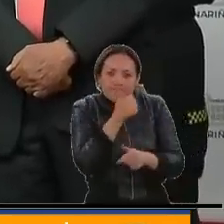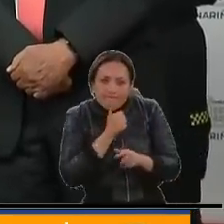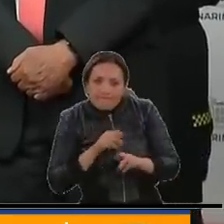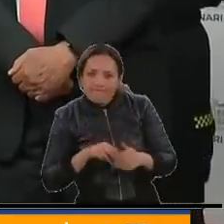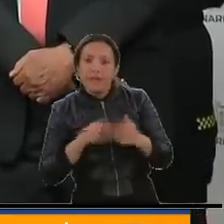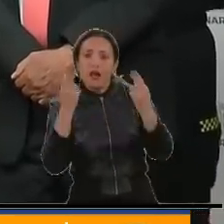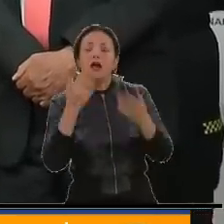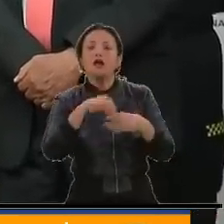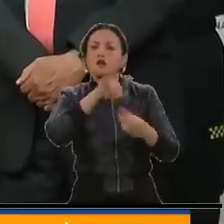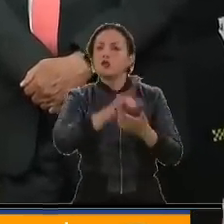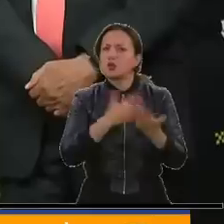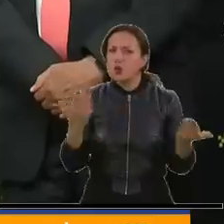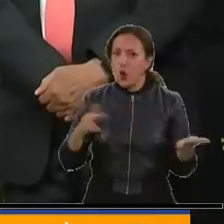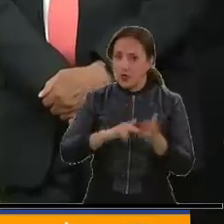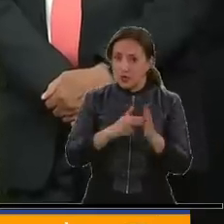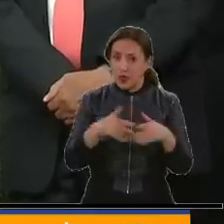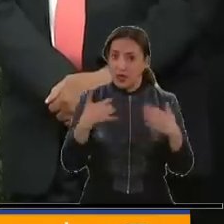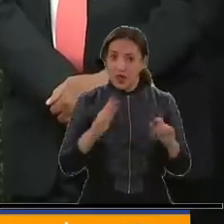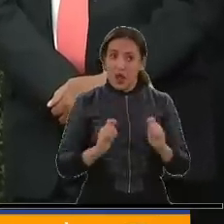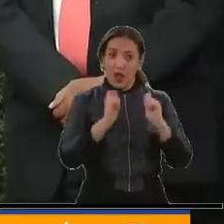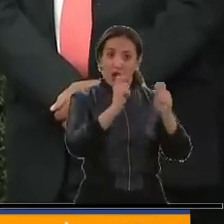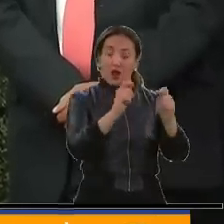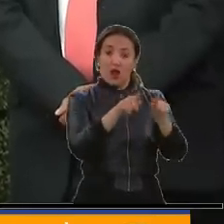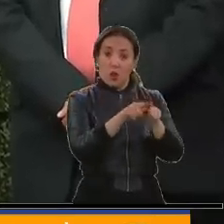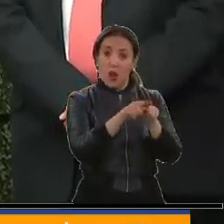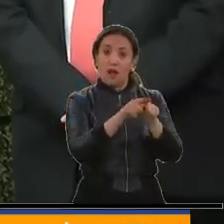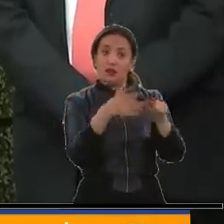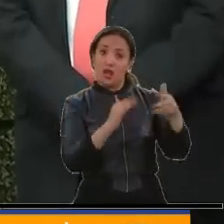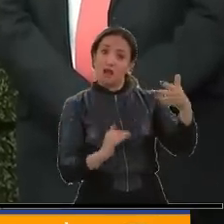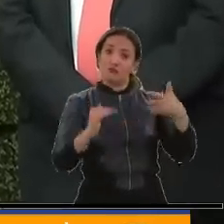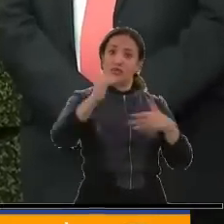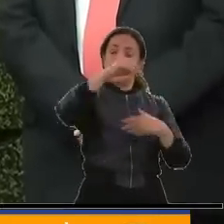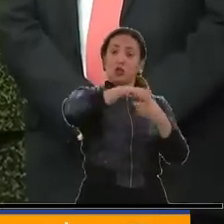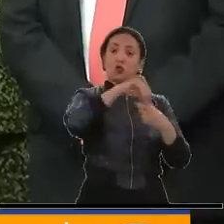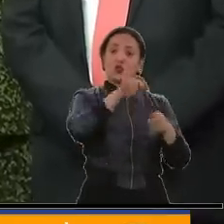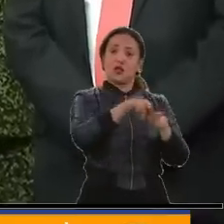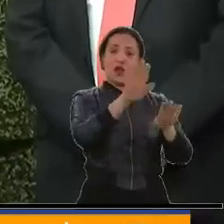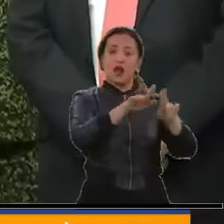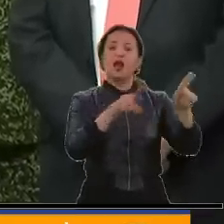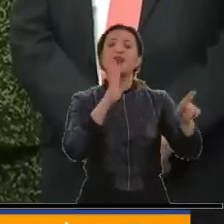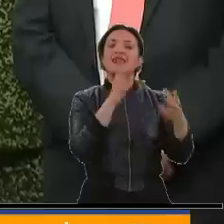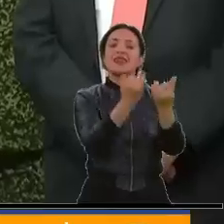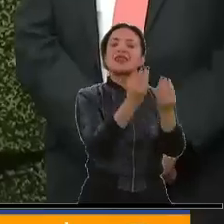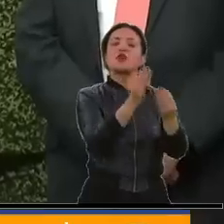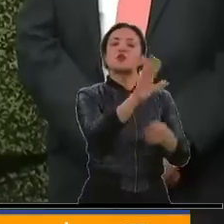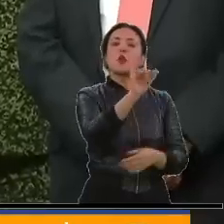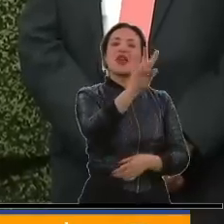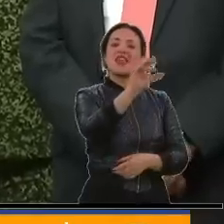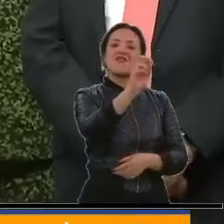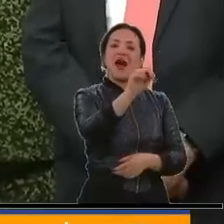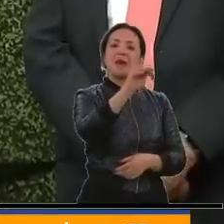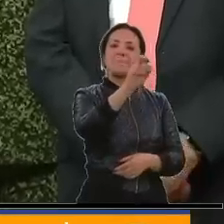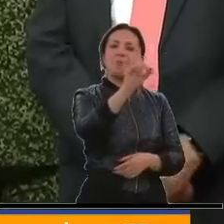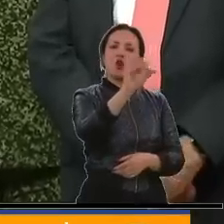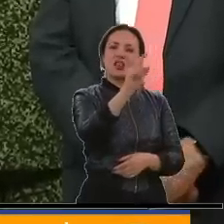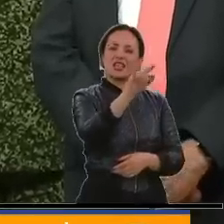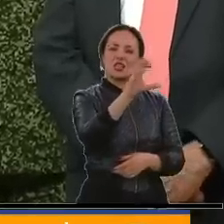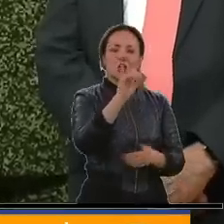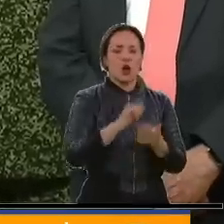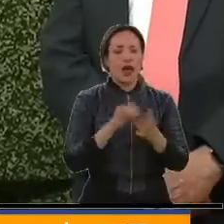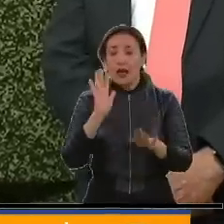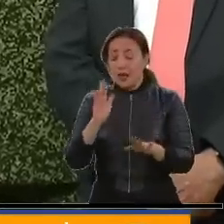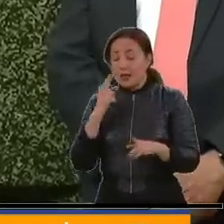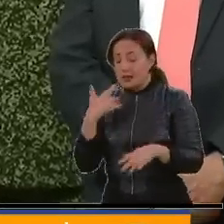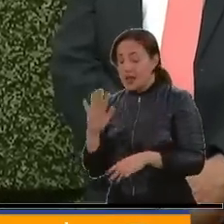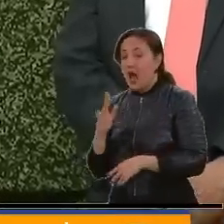está dando un estatus político a las disidencias de Iván Mordisco? Después de evaluar un poco los hechos de las últimas 48 horas